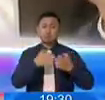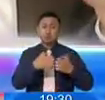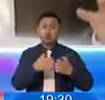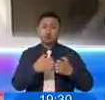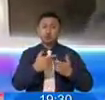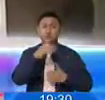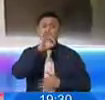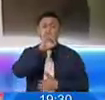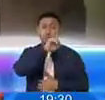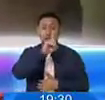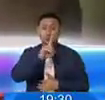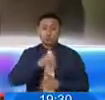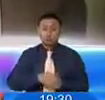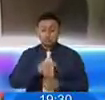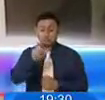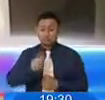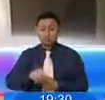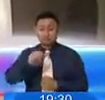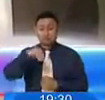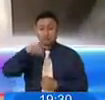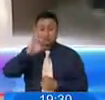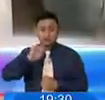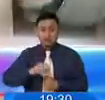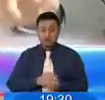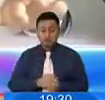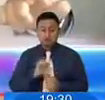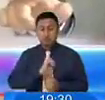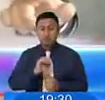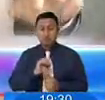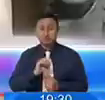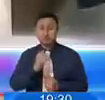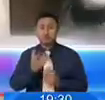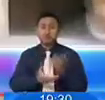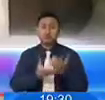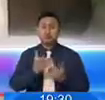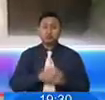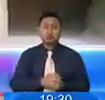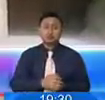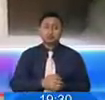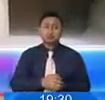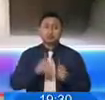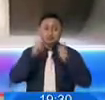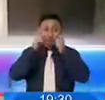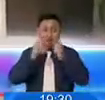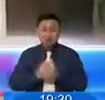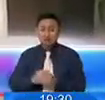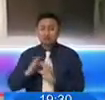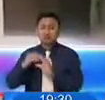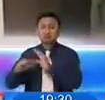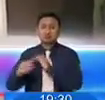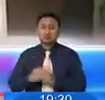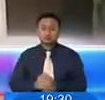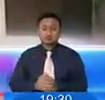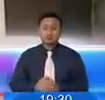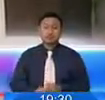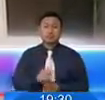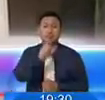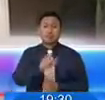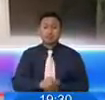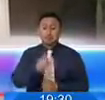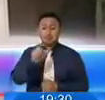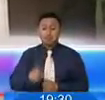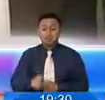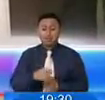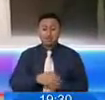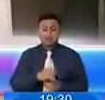obviamente por el EQ911 con personal de la ANT, o si es que salió desde la fiscalía. Estas personas